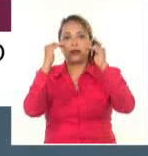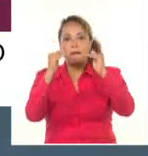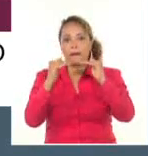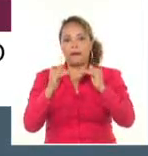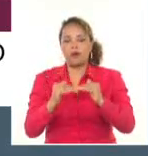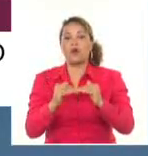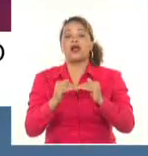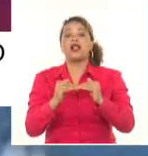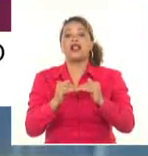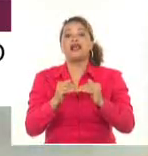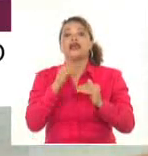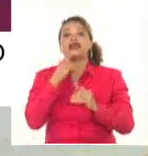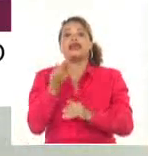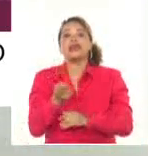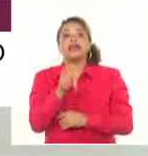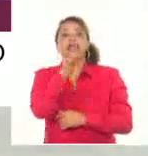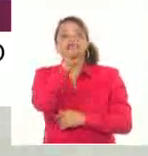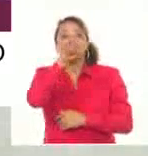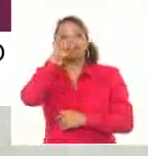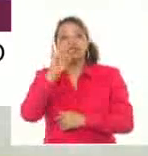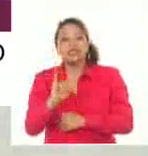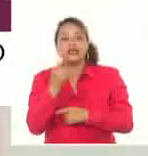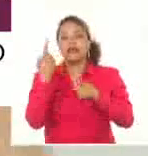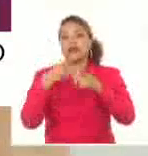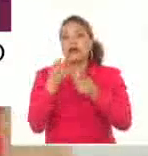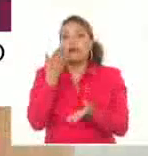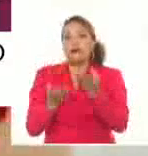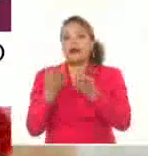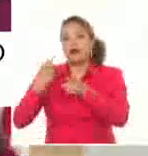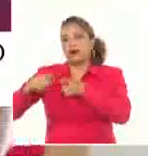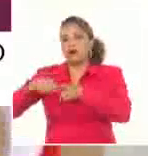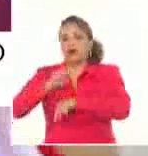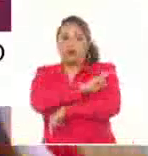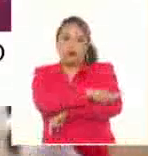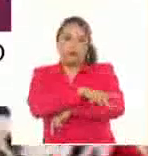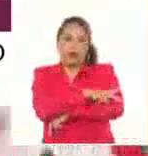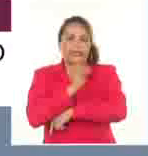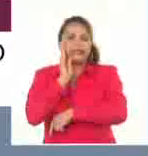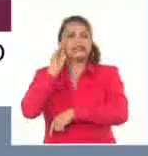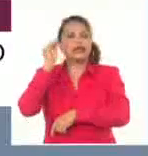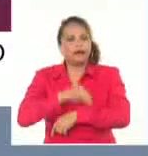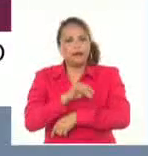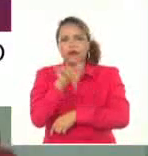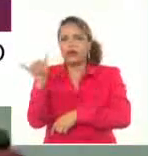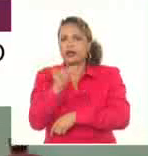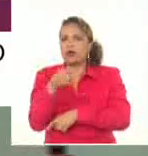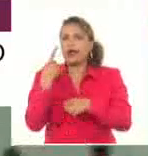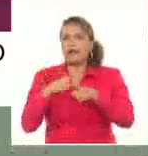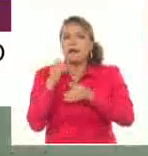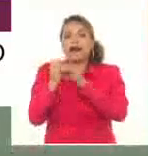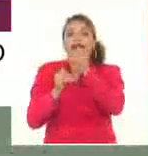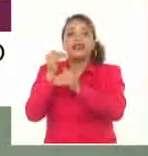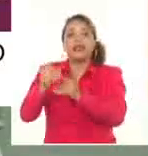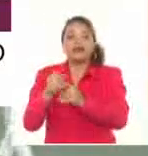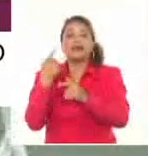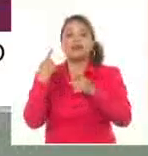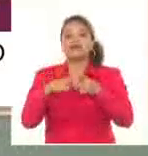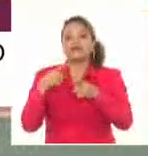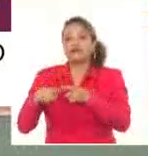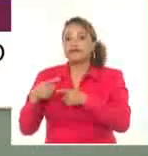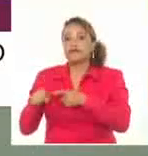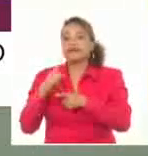y 16º en cuanto a actuales países, si tenemos en cuenta que también aparecen por delante las extintas